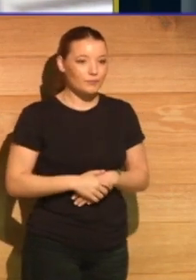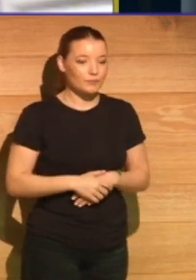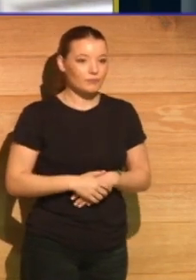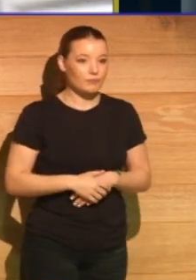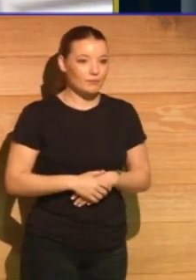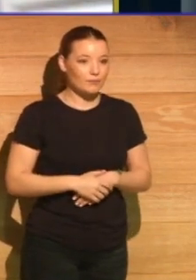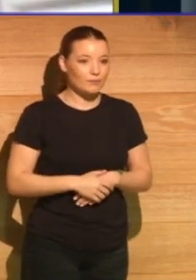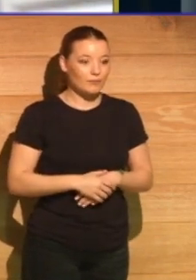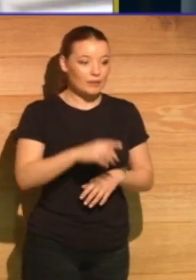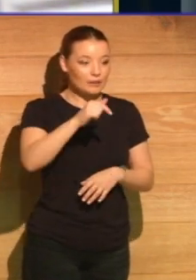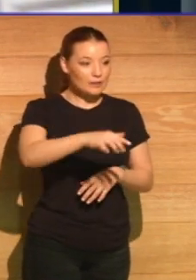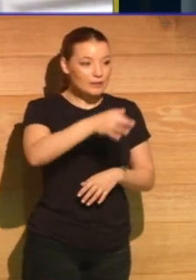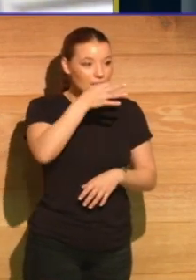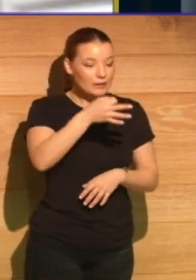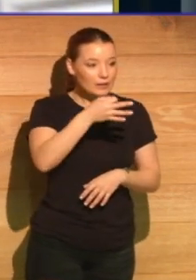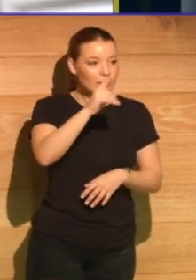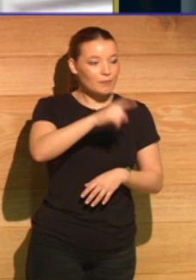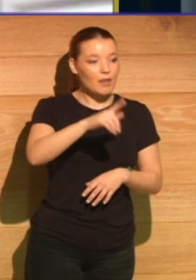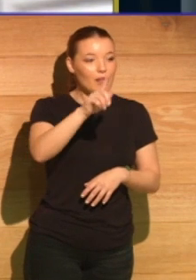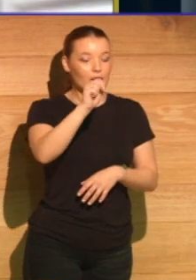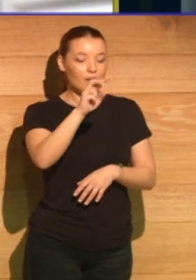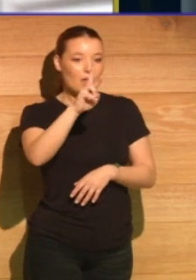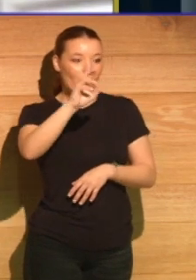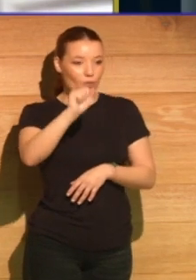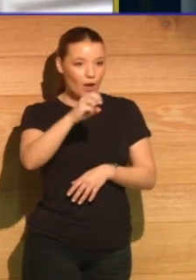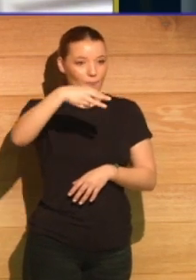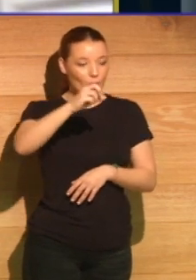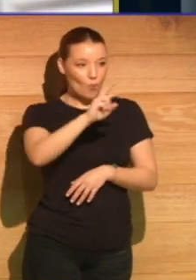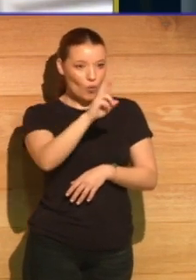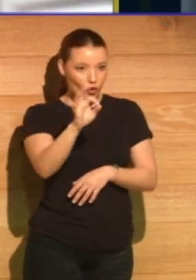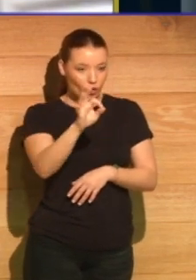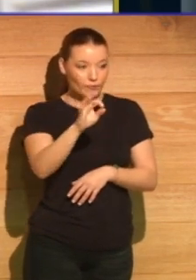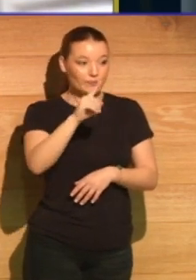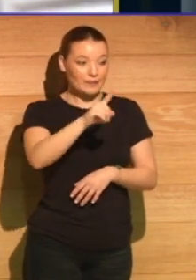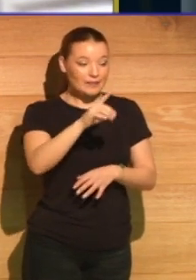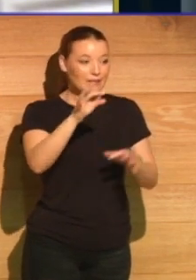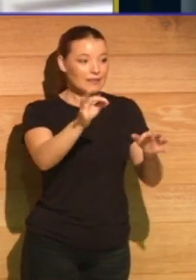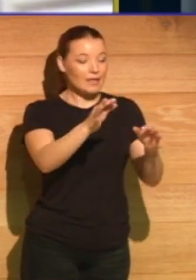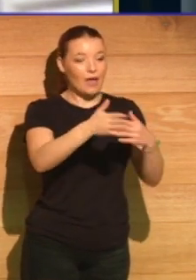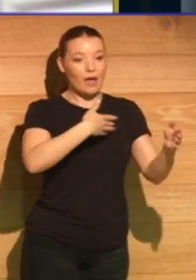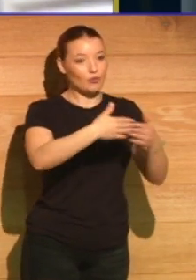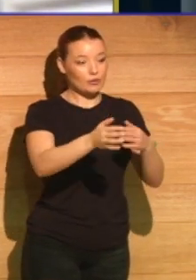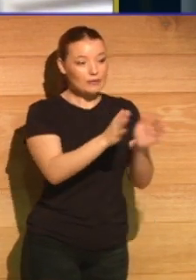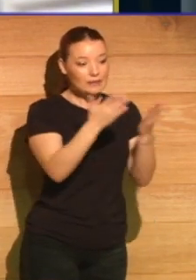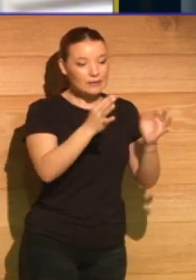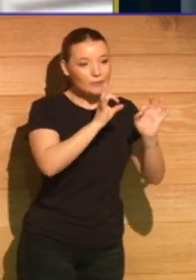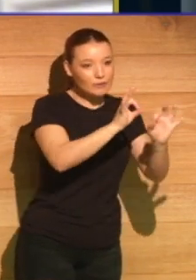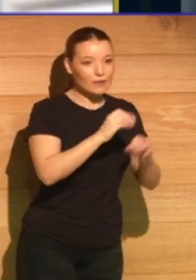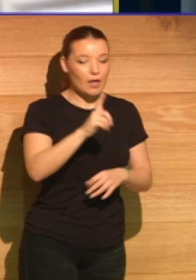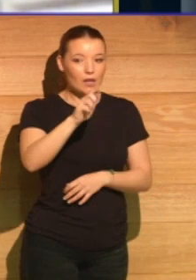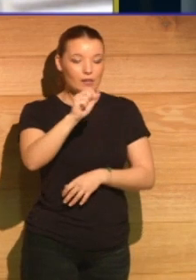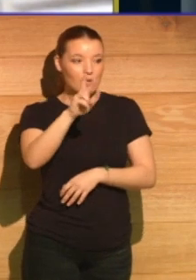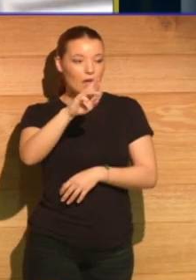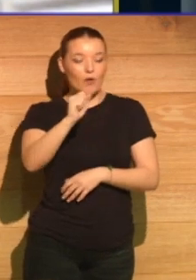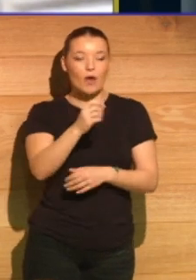Tenemos esta tarde a Laura Morrón, que es la autora del libro. Laura,